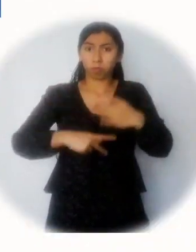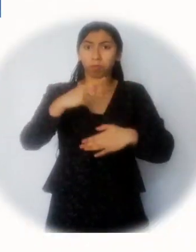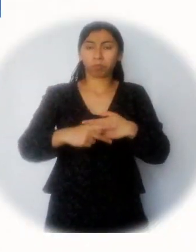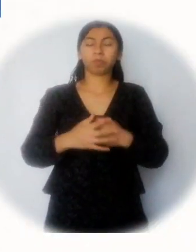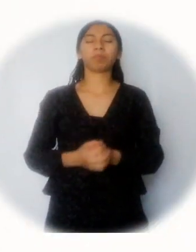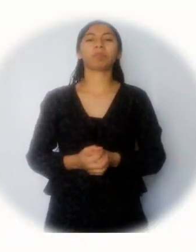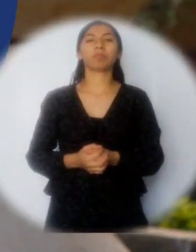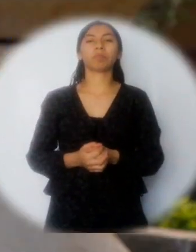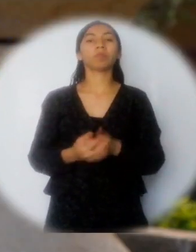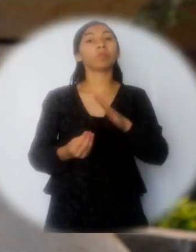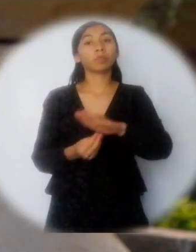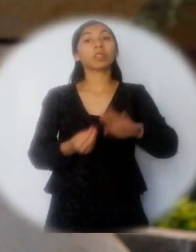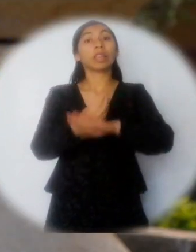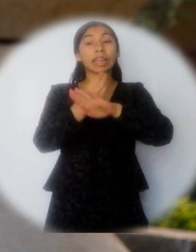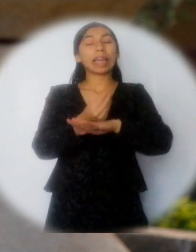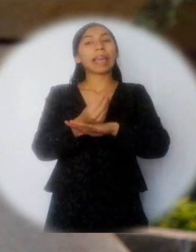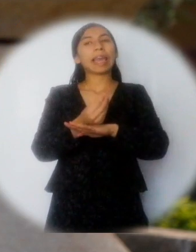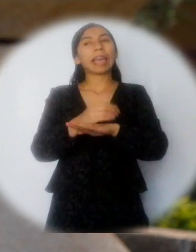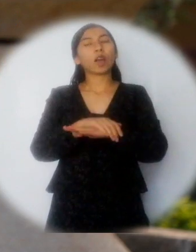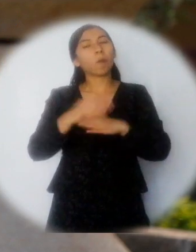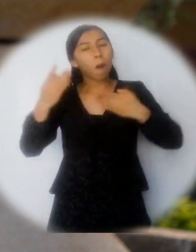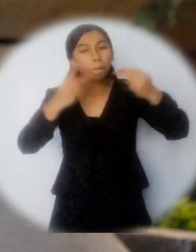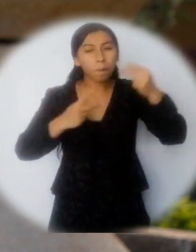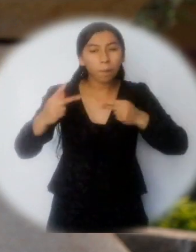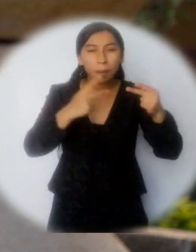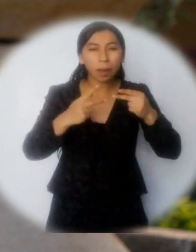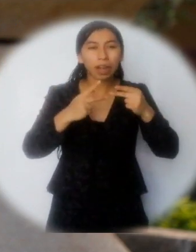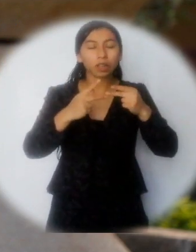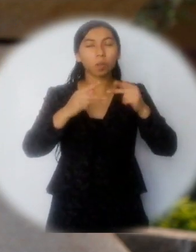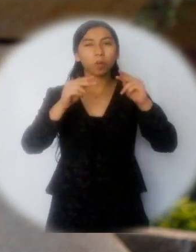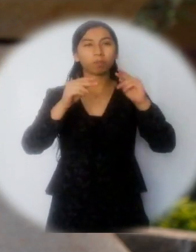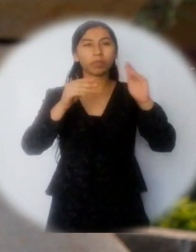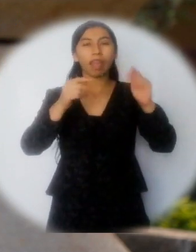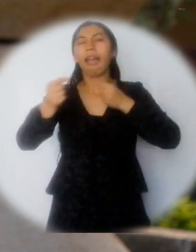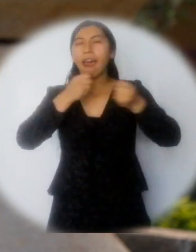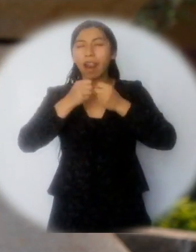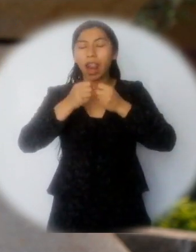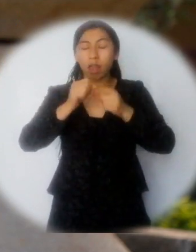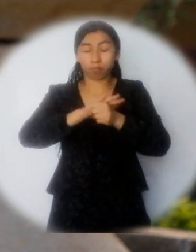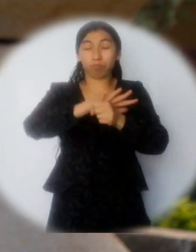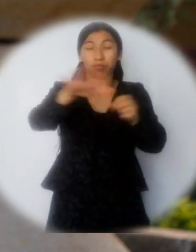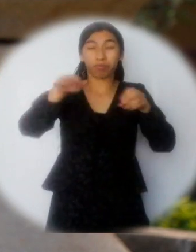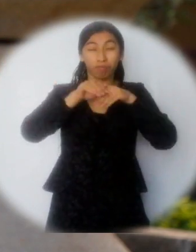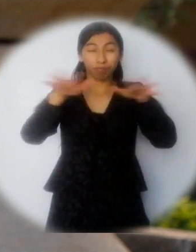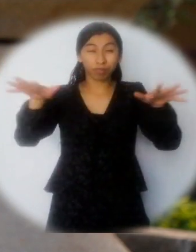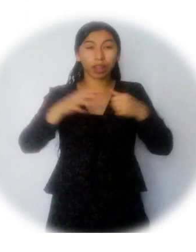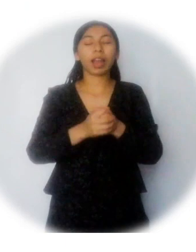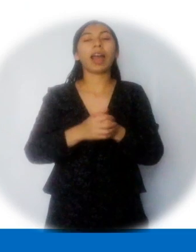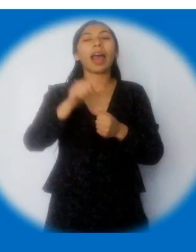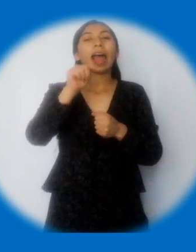armado. La Unidad para las Víctimas prepara su audiencia pública de rendición de cuentas 2019, en la que usted podrá